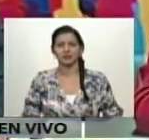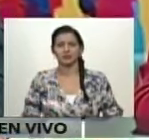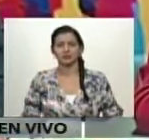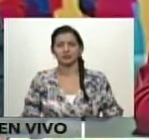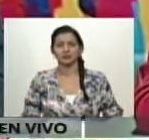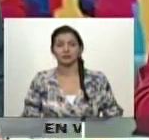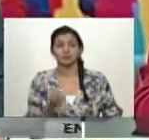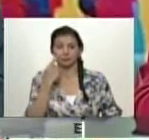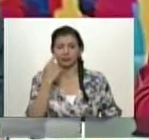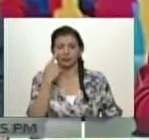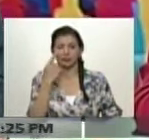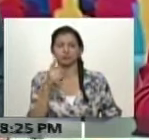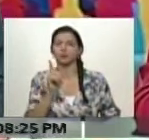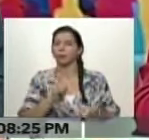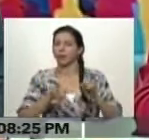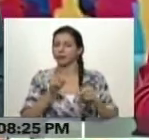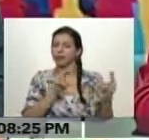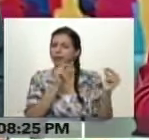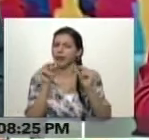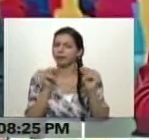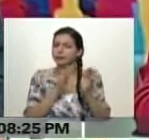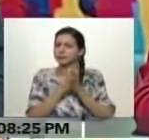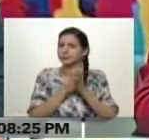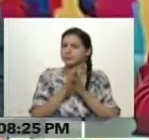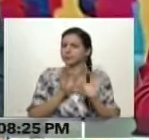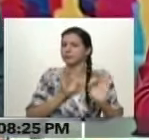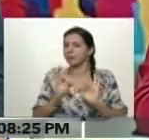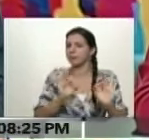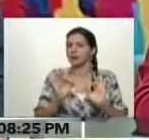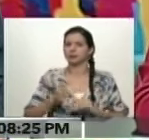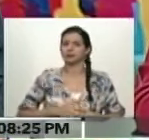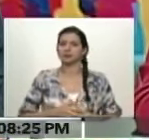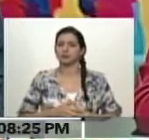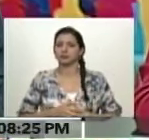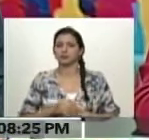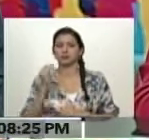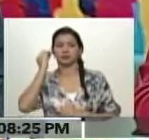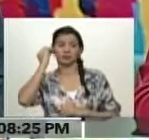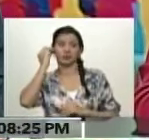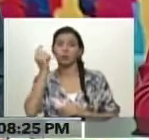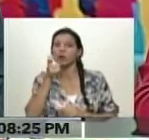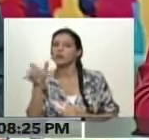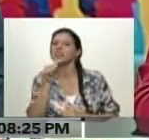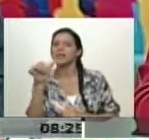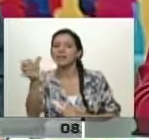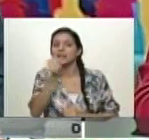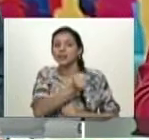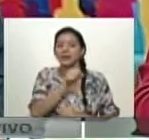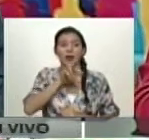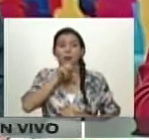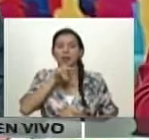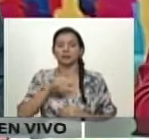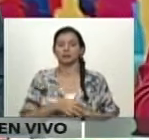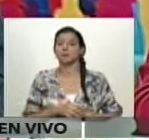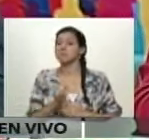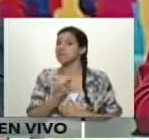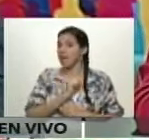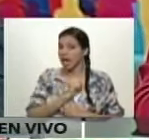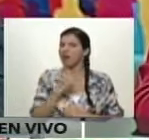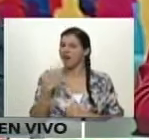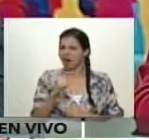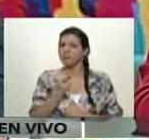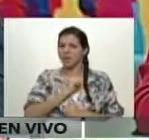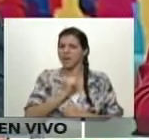Están pendientes, por ahí andan. Andan buscando quién declare. Le tienen miedo